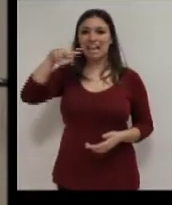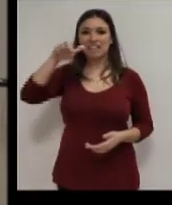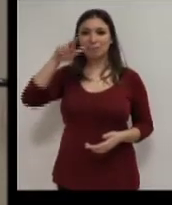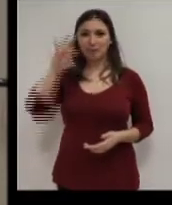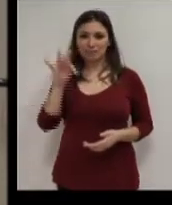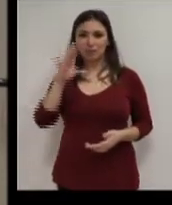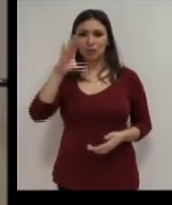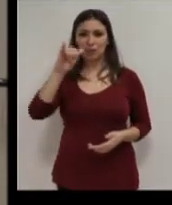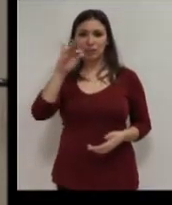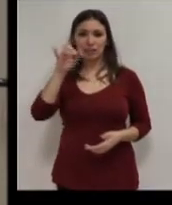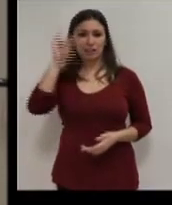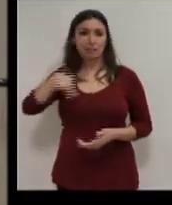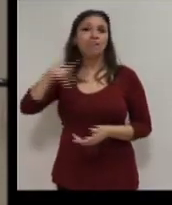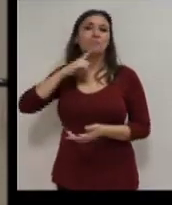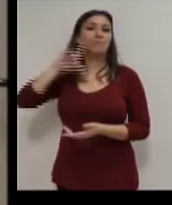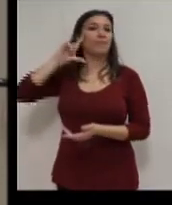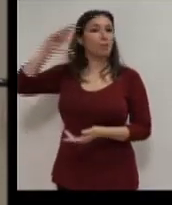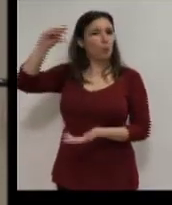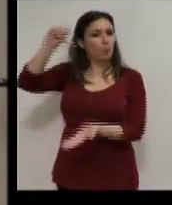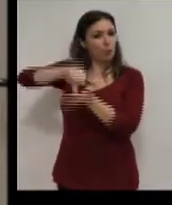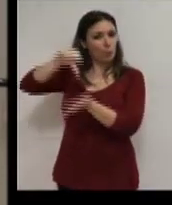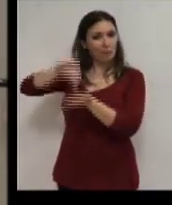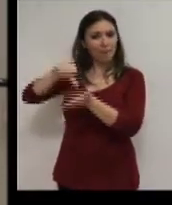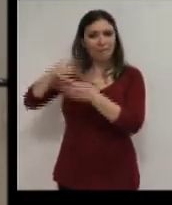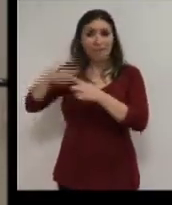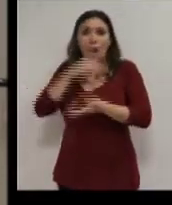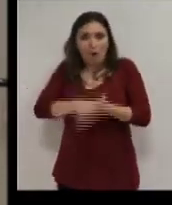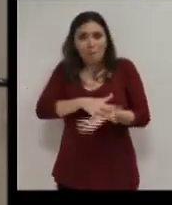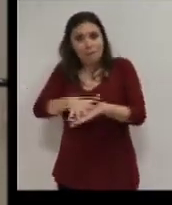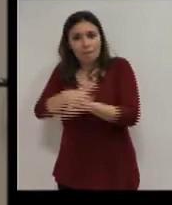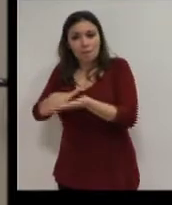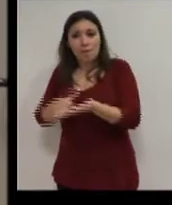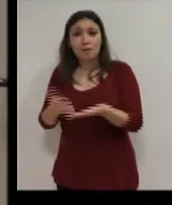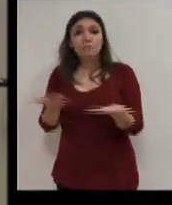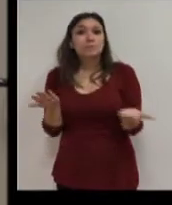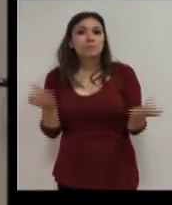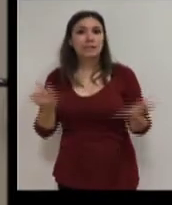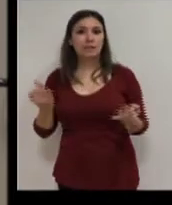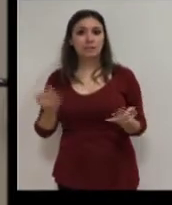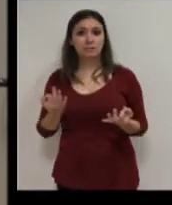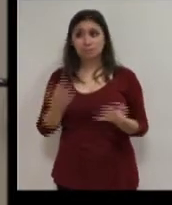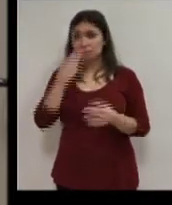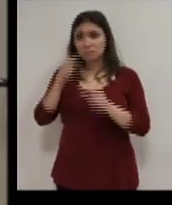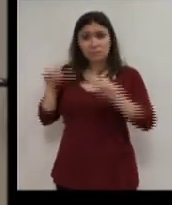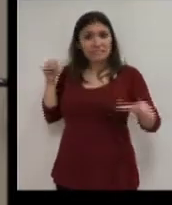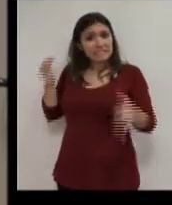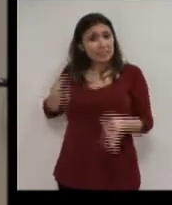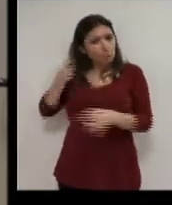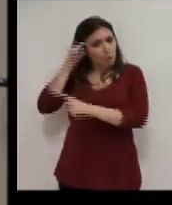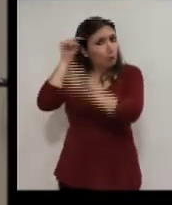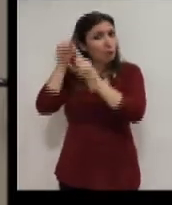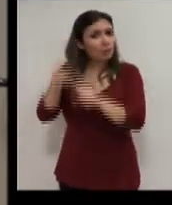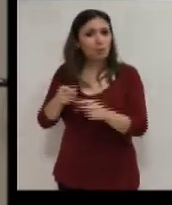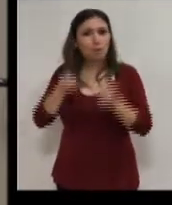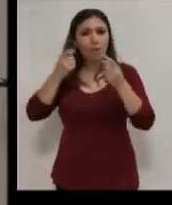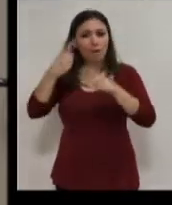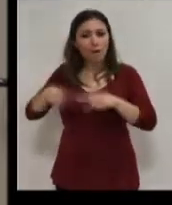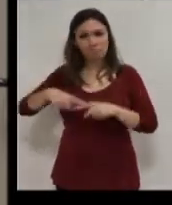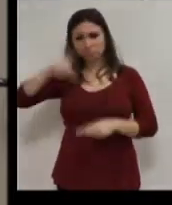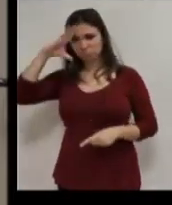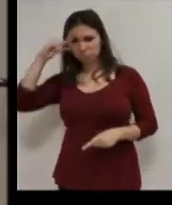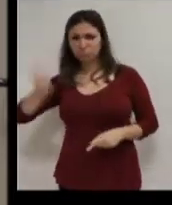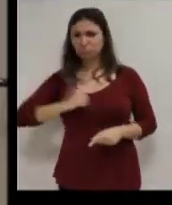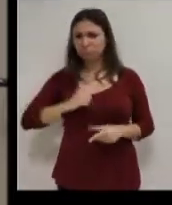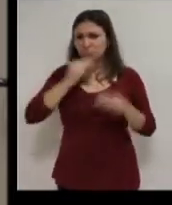Cities. Bueno, sabemos que hay muchas definiciones, no es una cosa todavía demasiado clara en cuanto que siempre se han tratado de